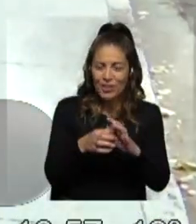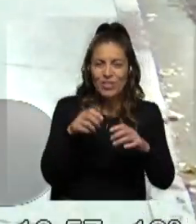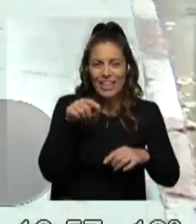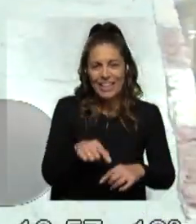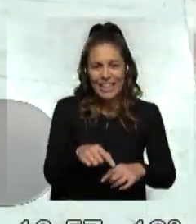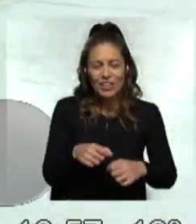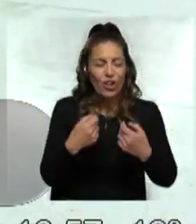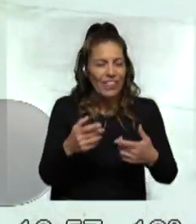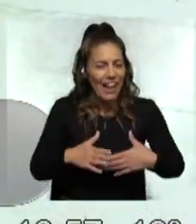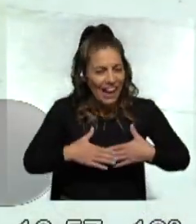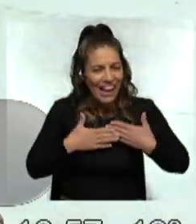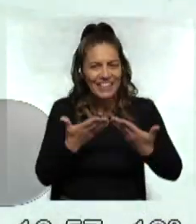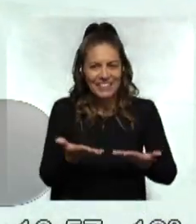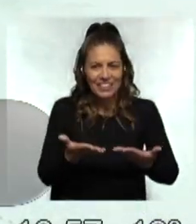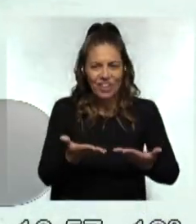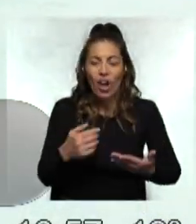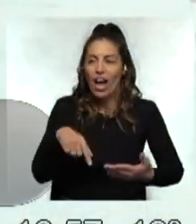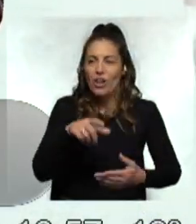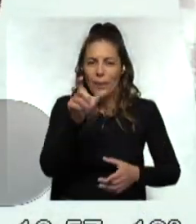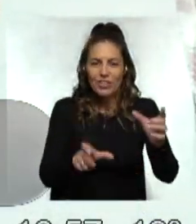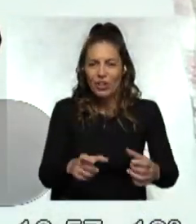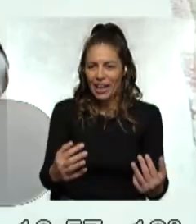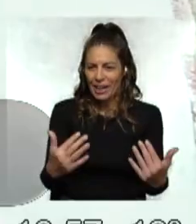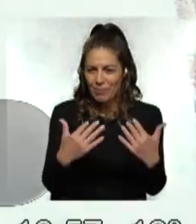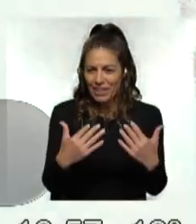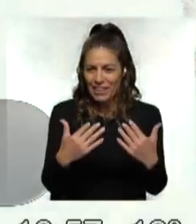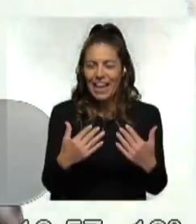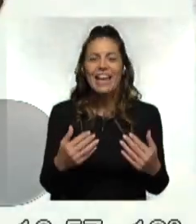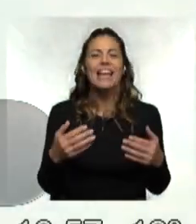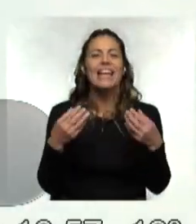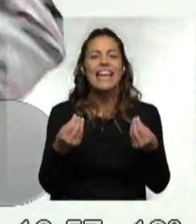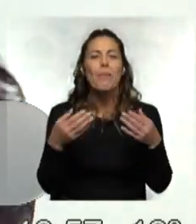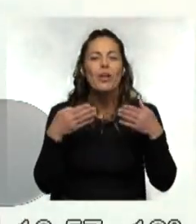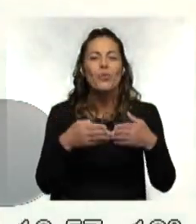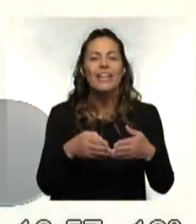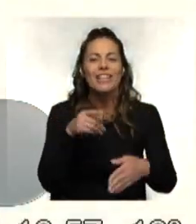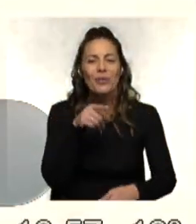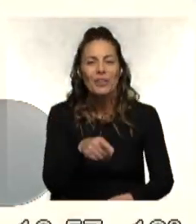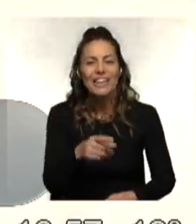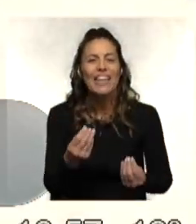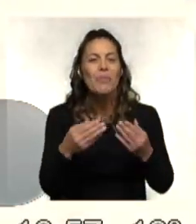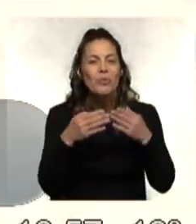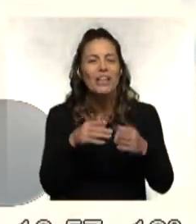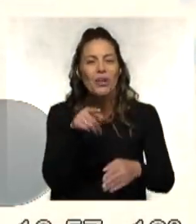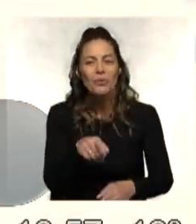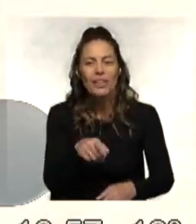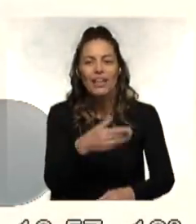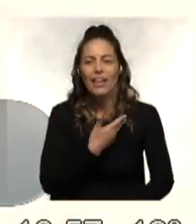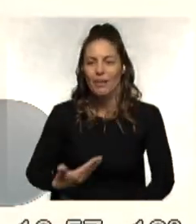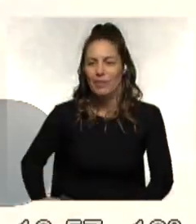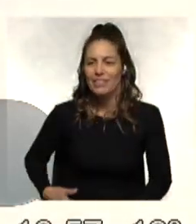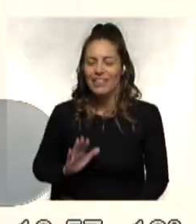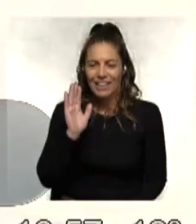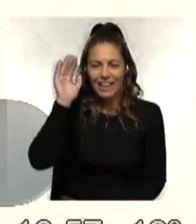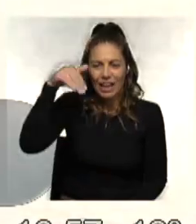transmite tanto cariño, tanto afecto a nuestros televidentes. ¿Qué le preguntaría usted? ¿Qué le preguntaría usted al presidente de